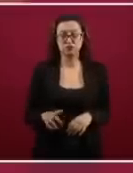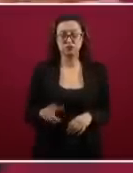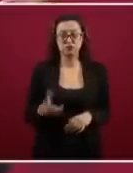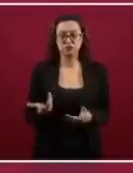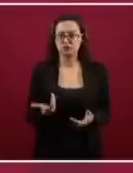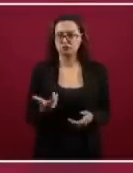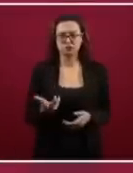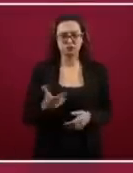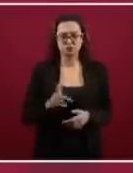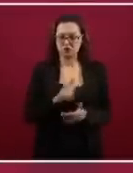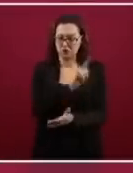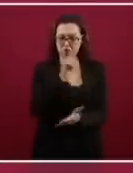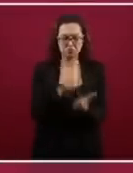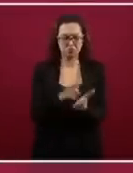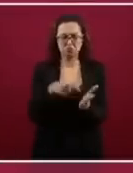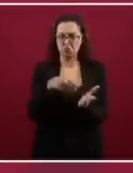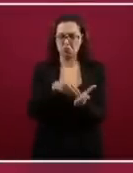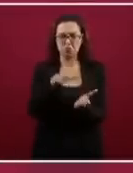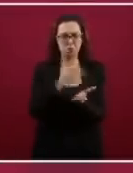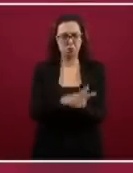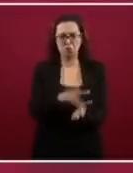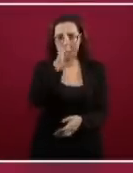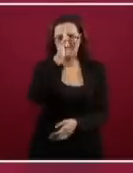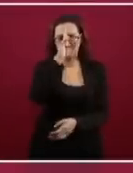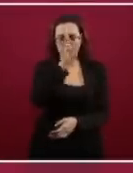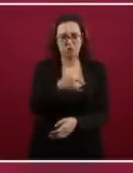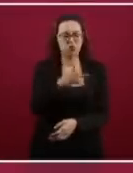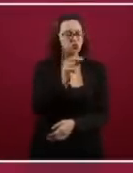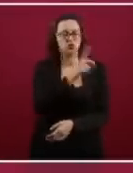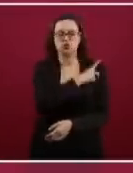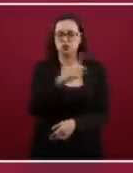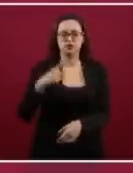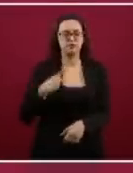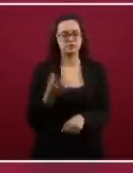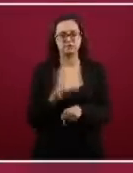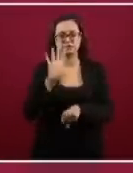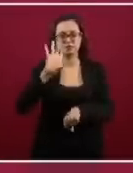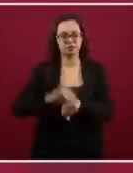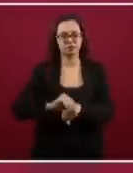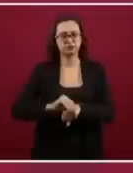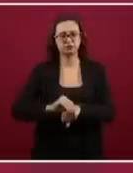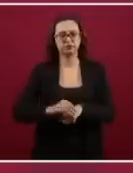está prohibido, no se debe de permitir.